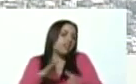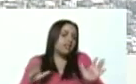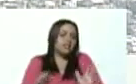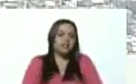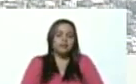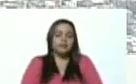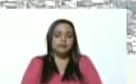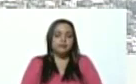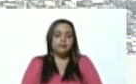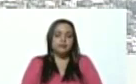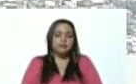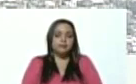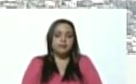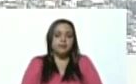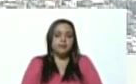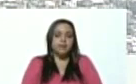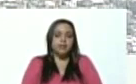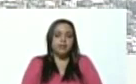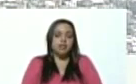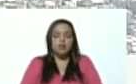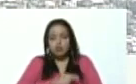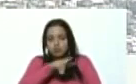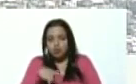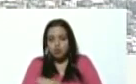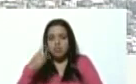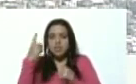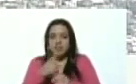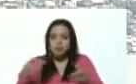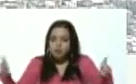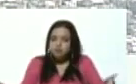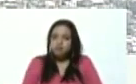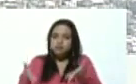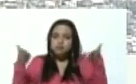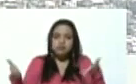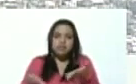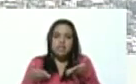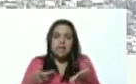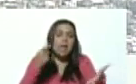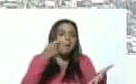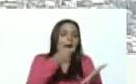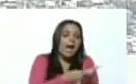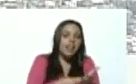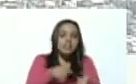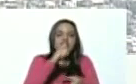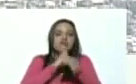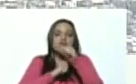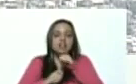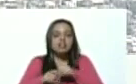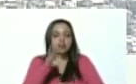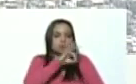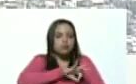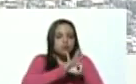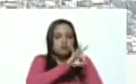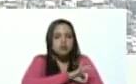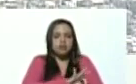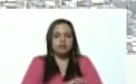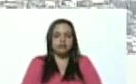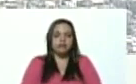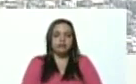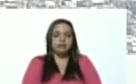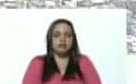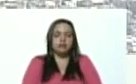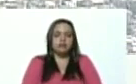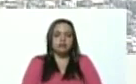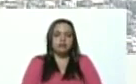es la herencia que vamos nosotros llevando adelante y la deuda que vamos pagando, la deuda social aún pendiente con